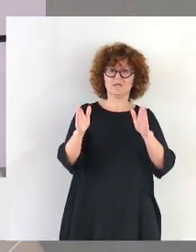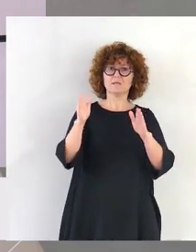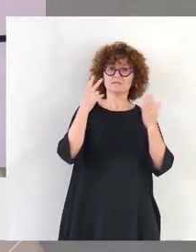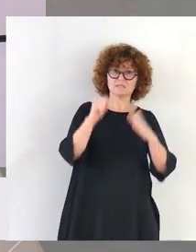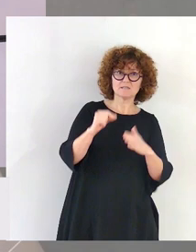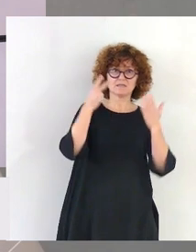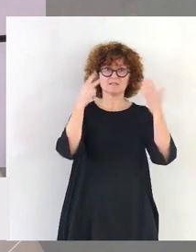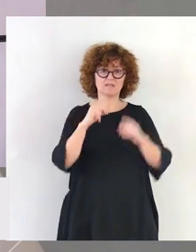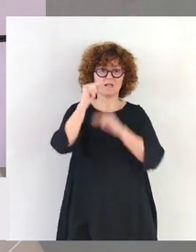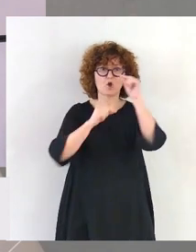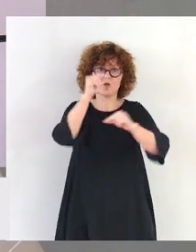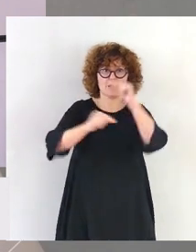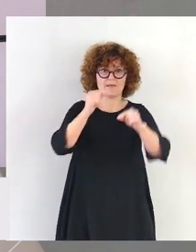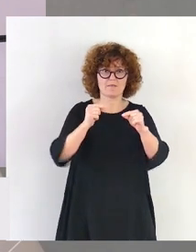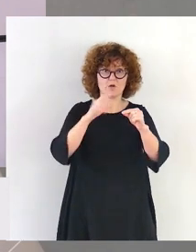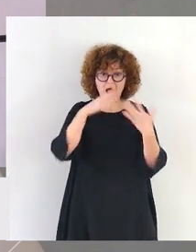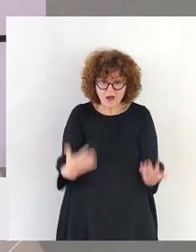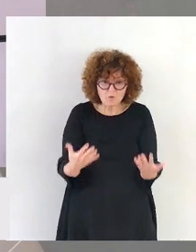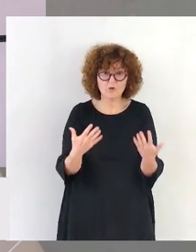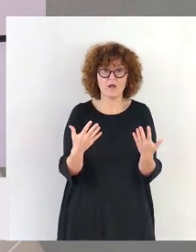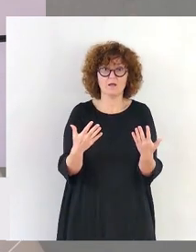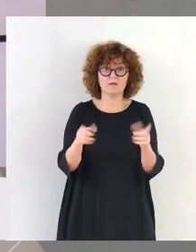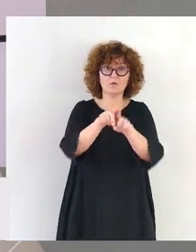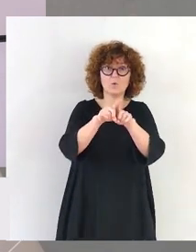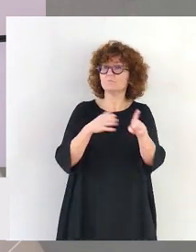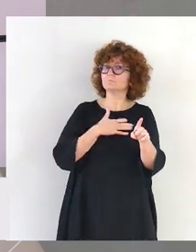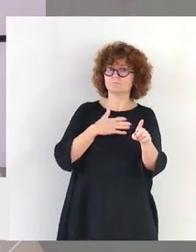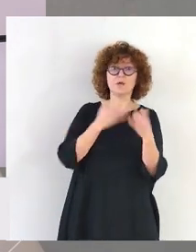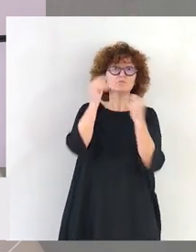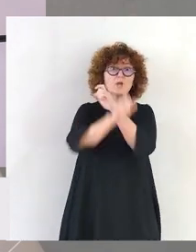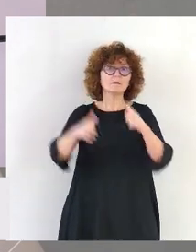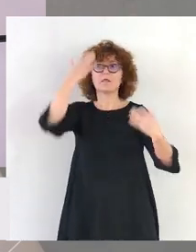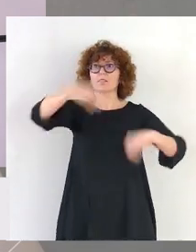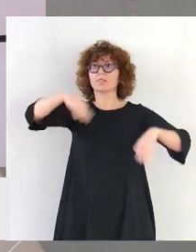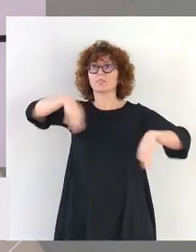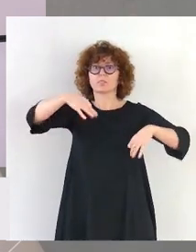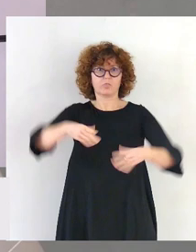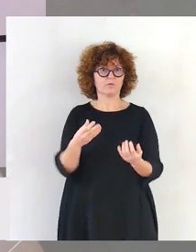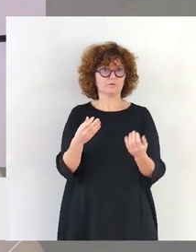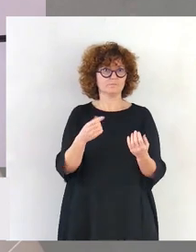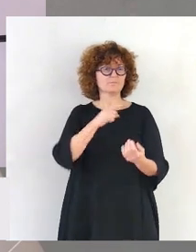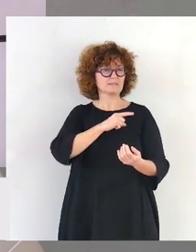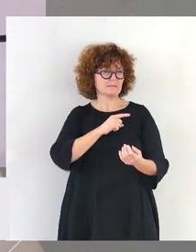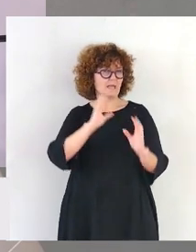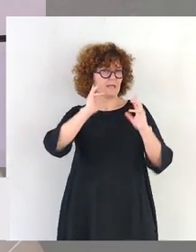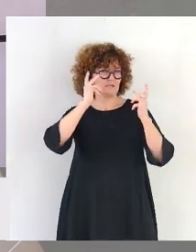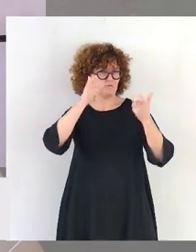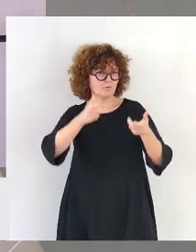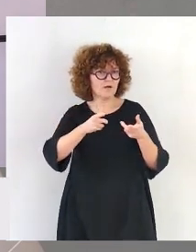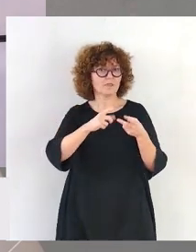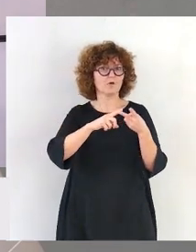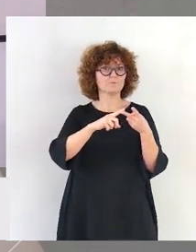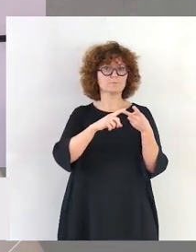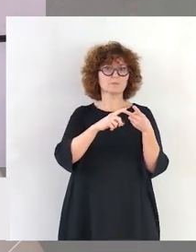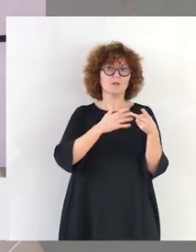70 ese no es el futuro entonces mucha gente no se da cuenta de ello siente que tiene que hacer un esfuerzo siente que lo mismo le